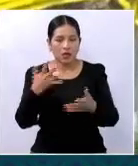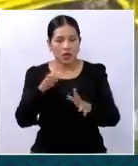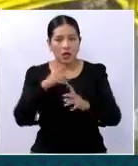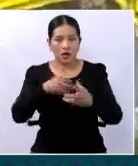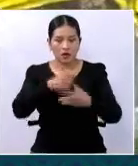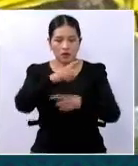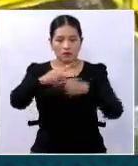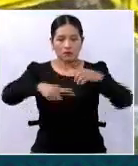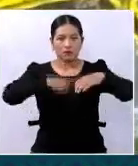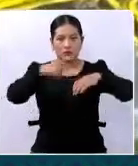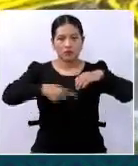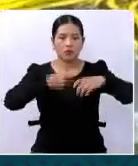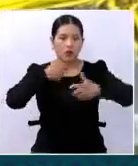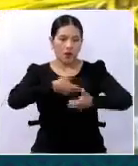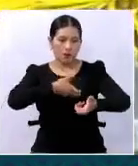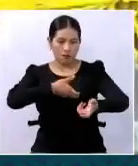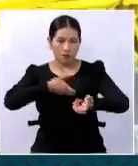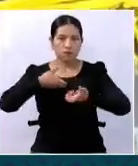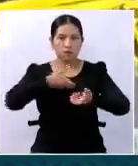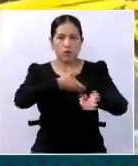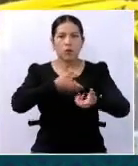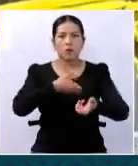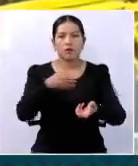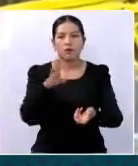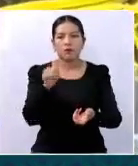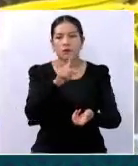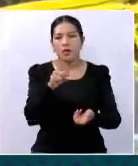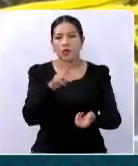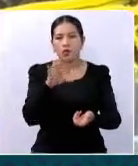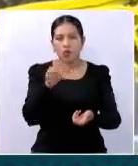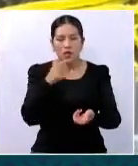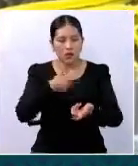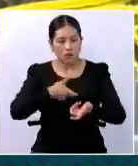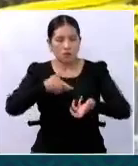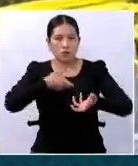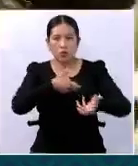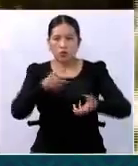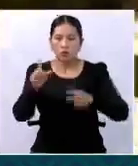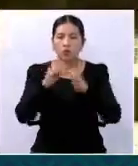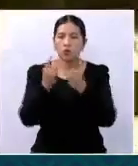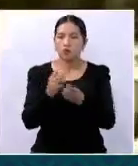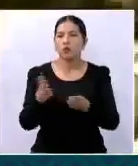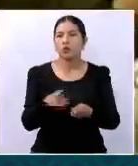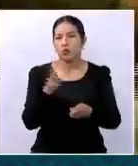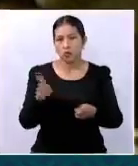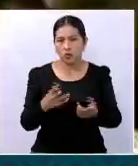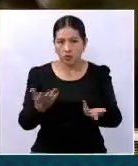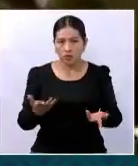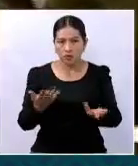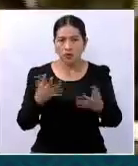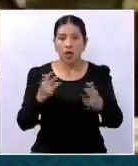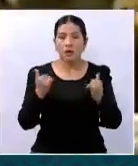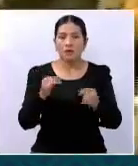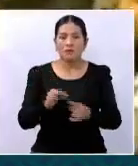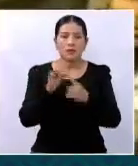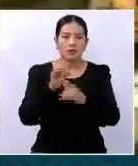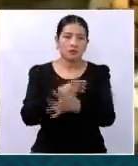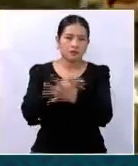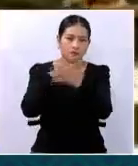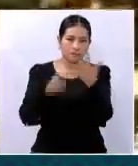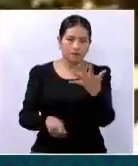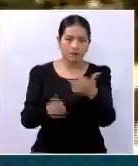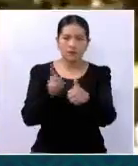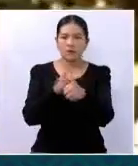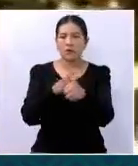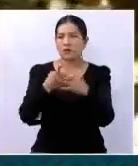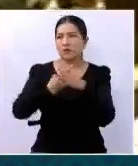Los mismos organismos internacionales han indicado, ¿no?, que era un grupo paramilitar que estaba armado. Son 5 los acusados, 1 se encuentra